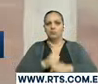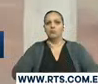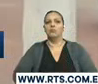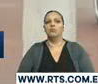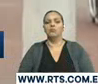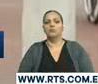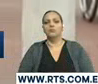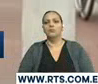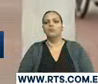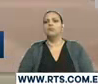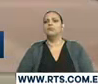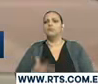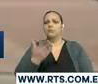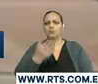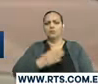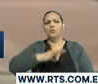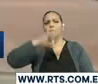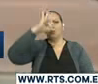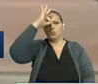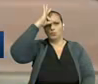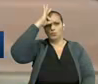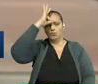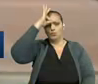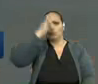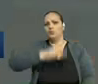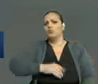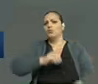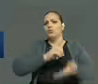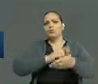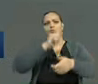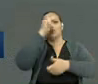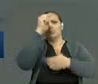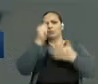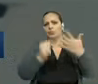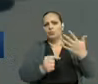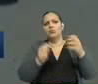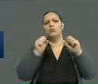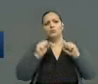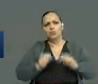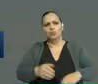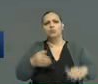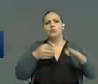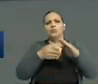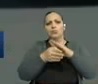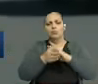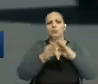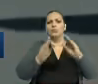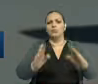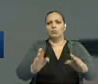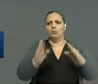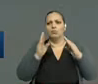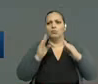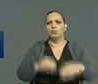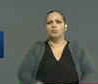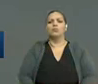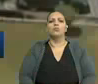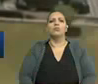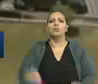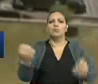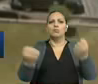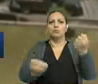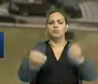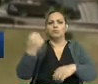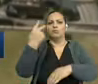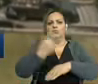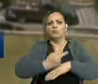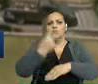las consultas externas en todas las especialidades, mientras que los vehículos particulares podrán movilizarse 2 días a la semana.